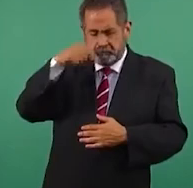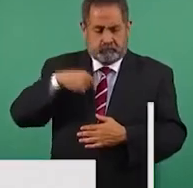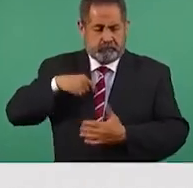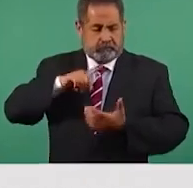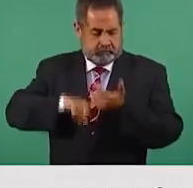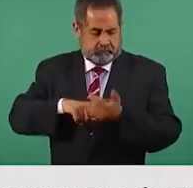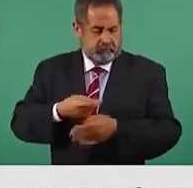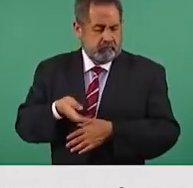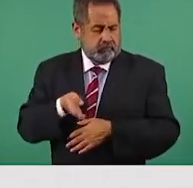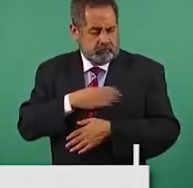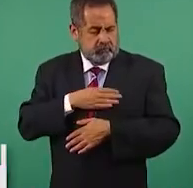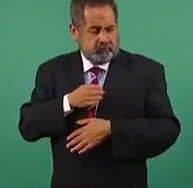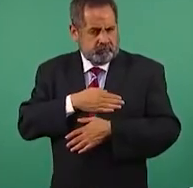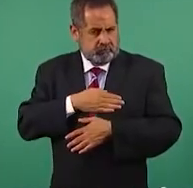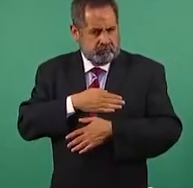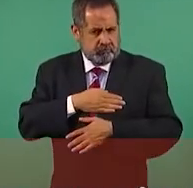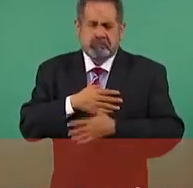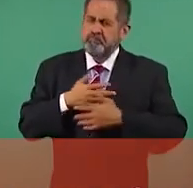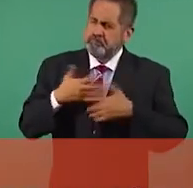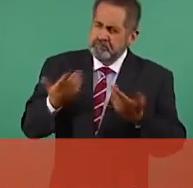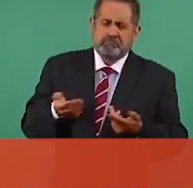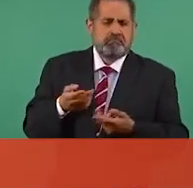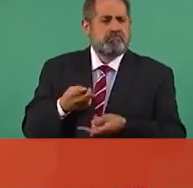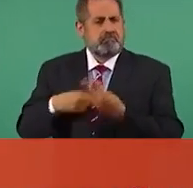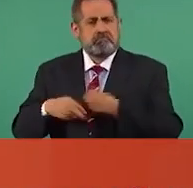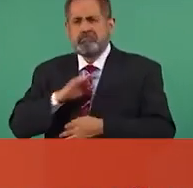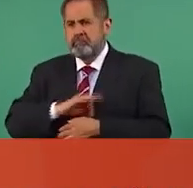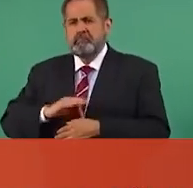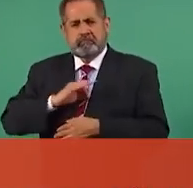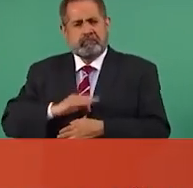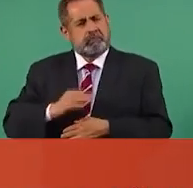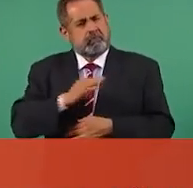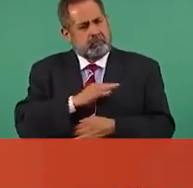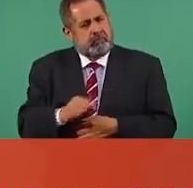buenos podemos ser felices